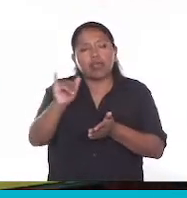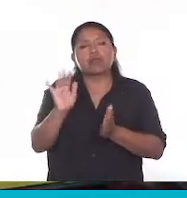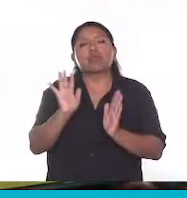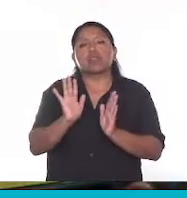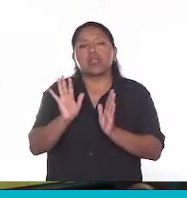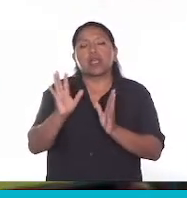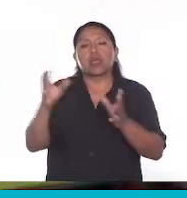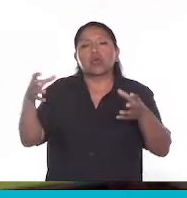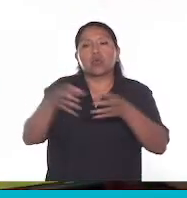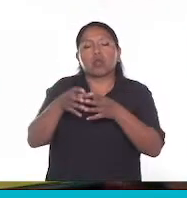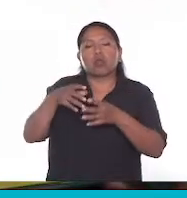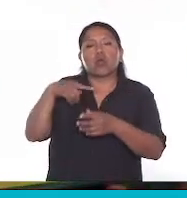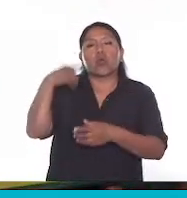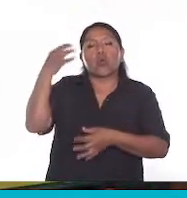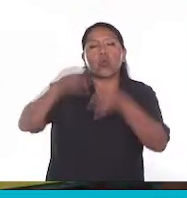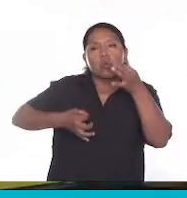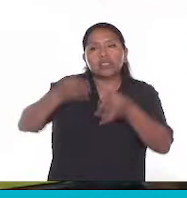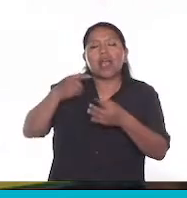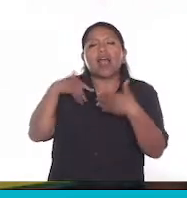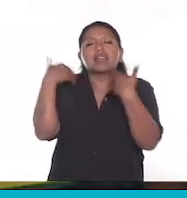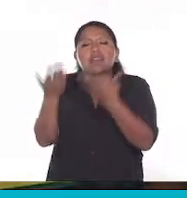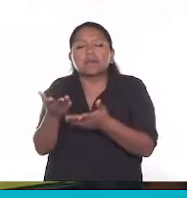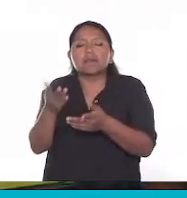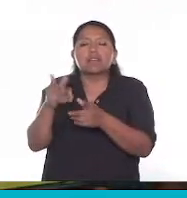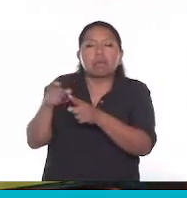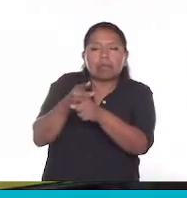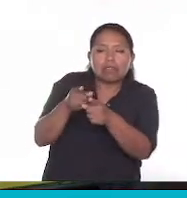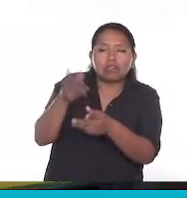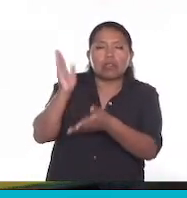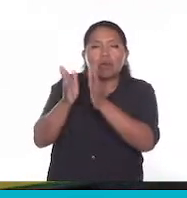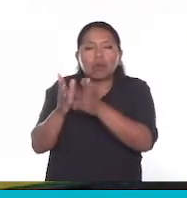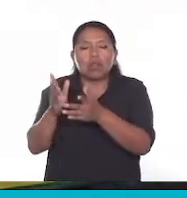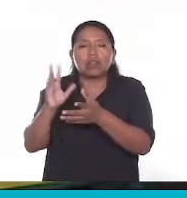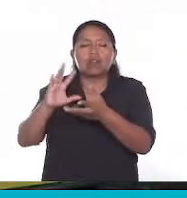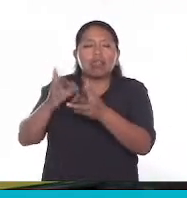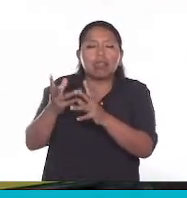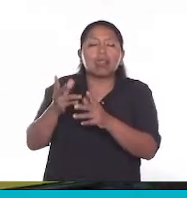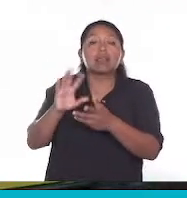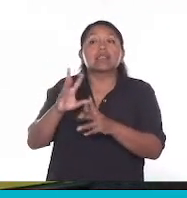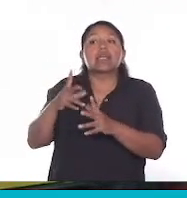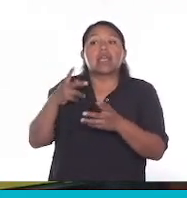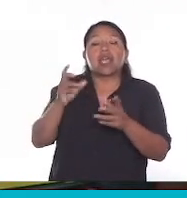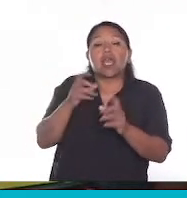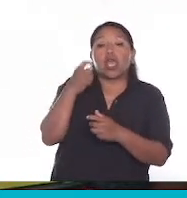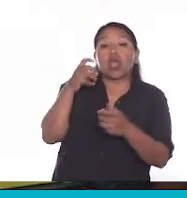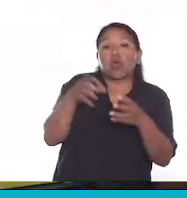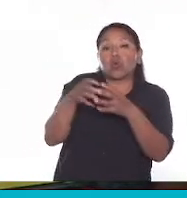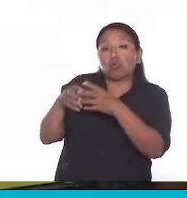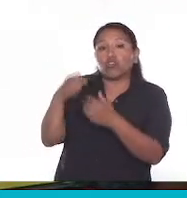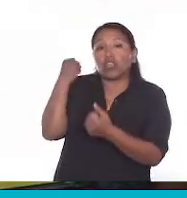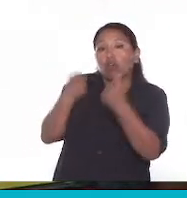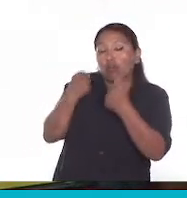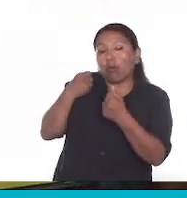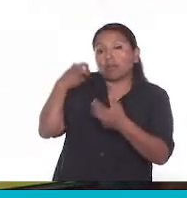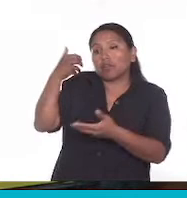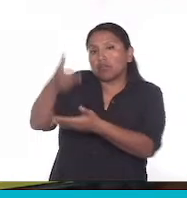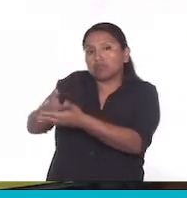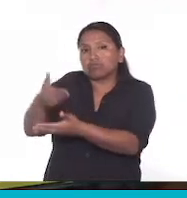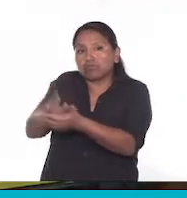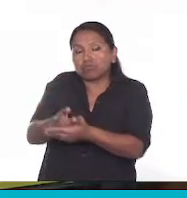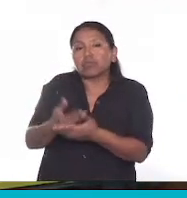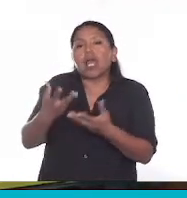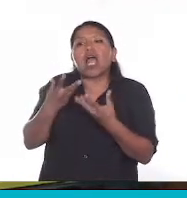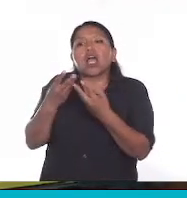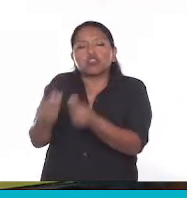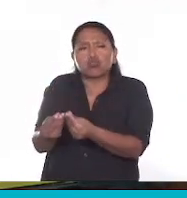corporación judicial al servicio del terrorismo de Estado que, financiado por los grupos económicos,